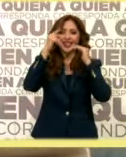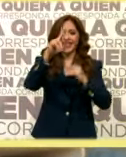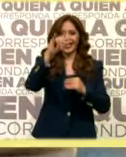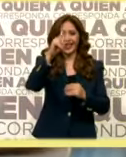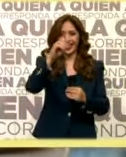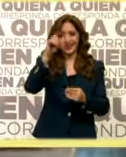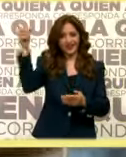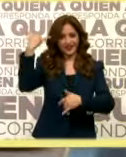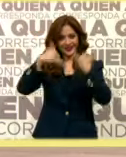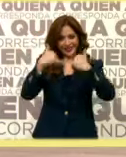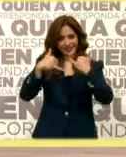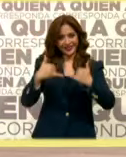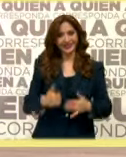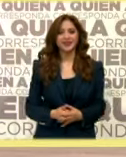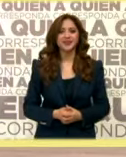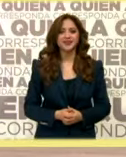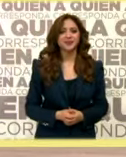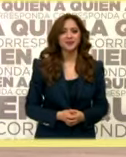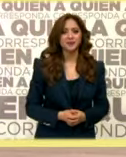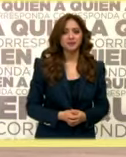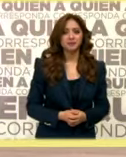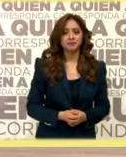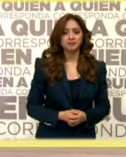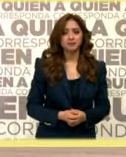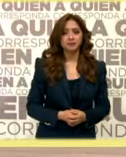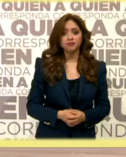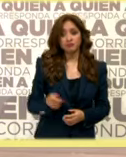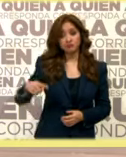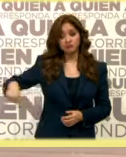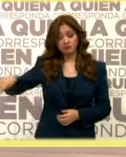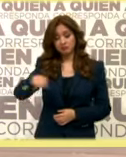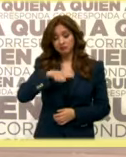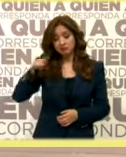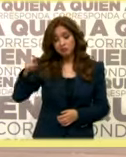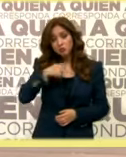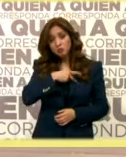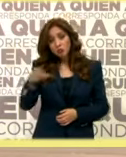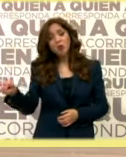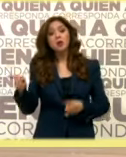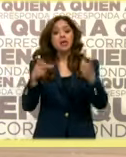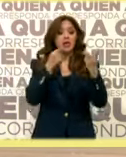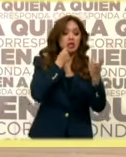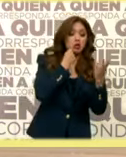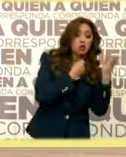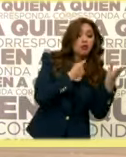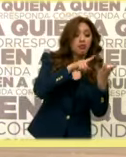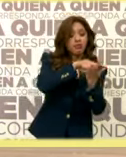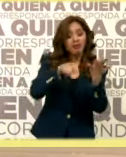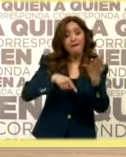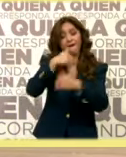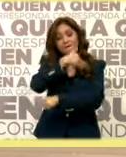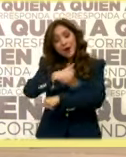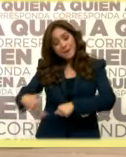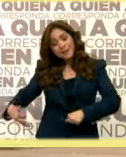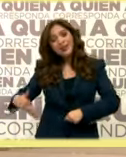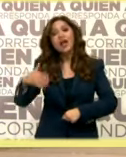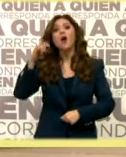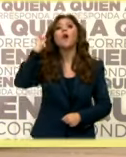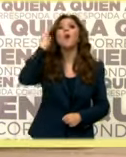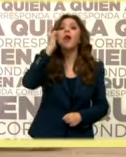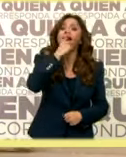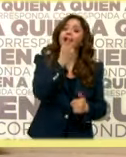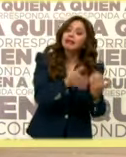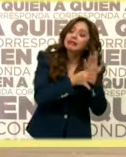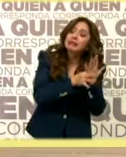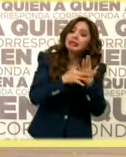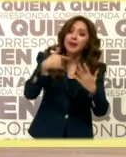juguetón. A pesar de su situación económica, los trillizos y toda su familia esperan que los Reyes Magos puedan llegar